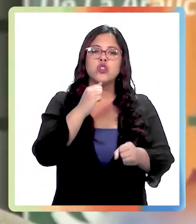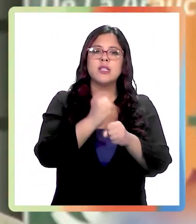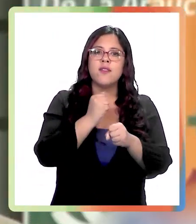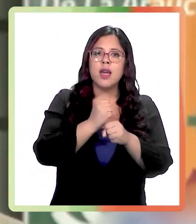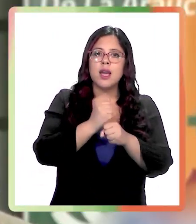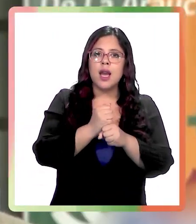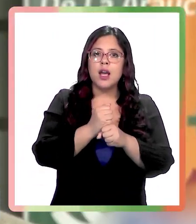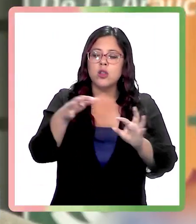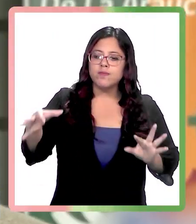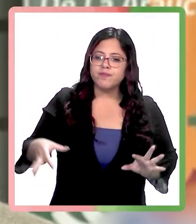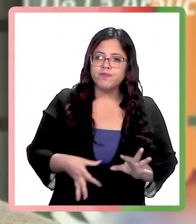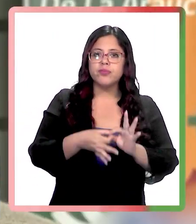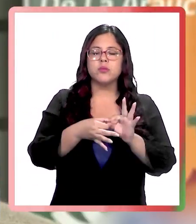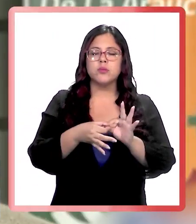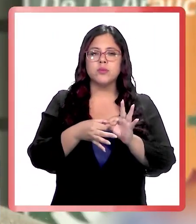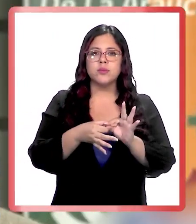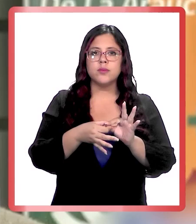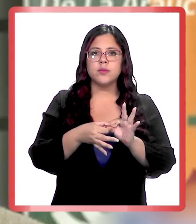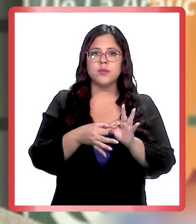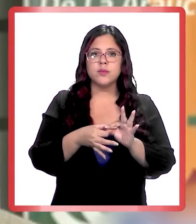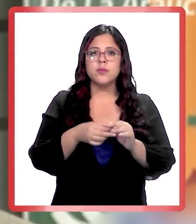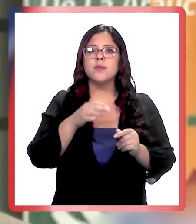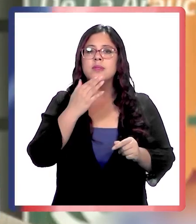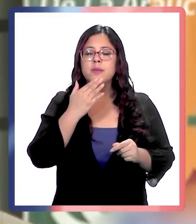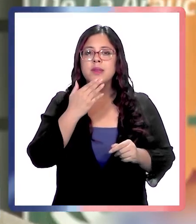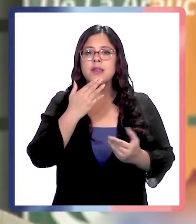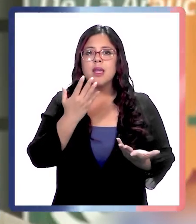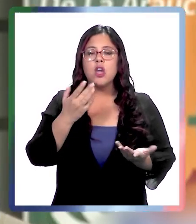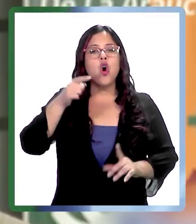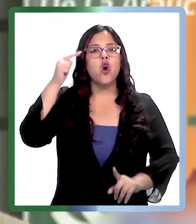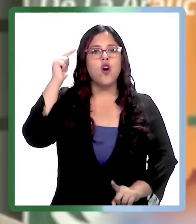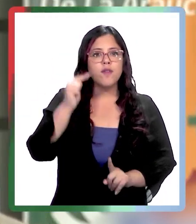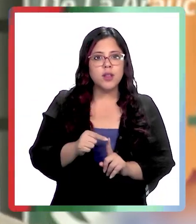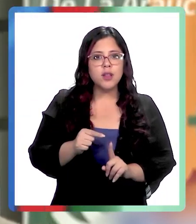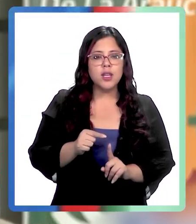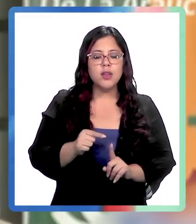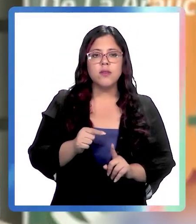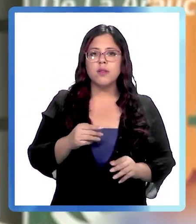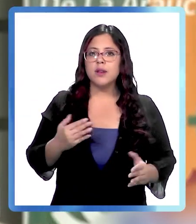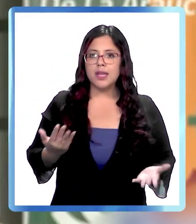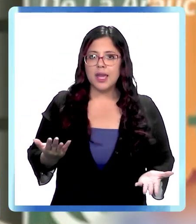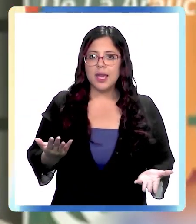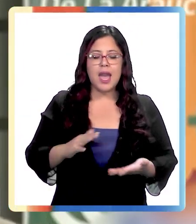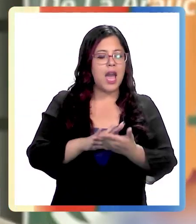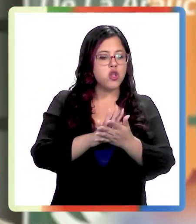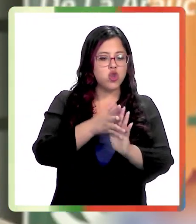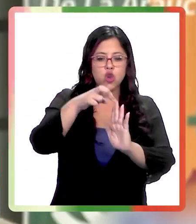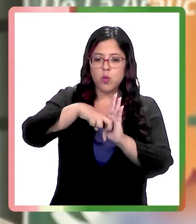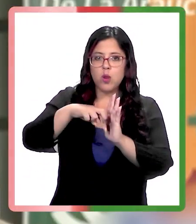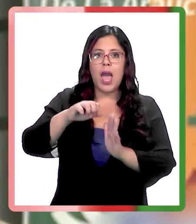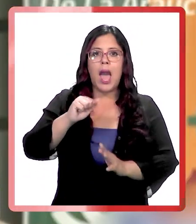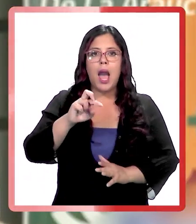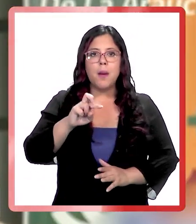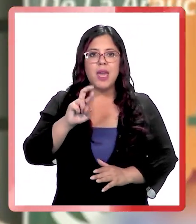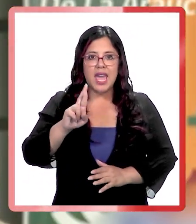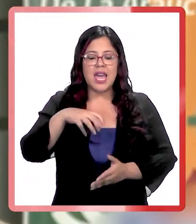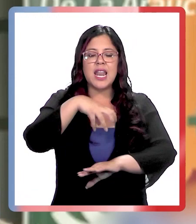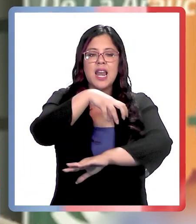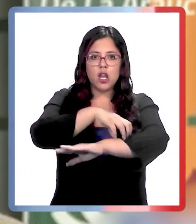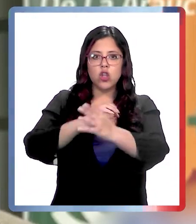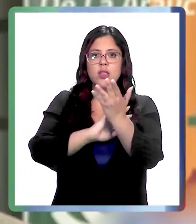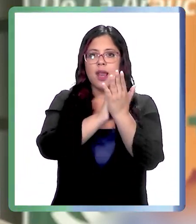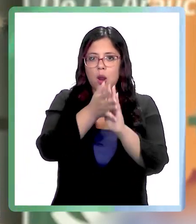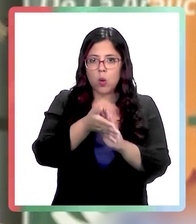trabajando mancomunadamente y dando la prioridad absoluta a todos los proyectos de APR de nuestra región de la